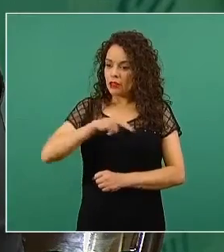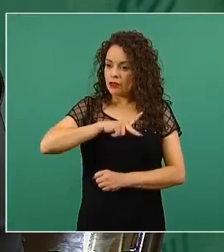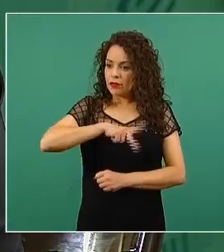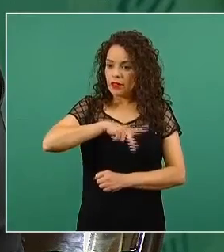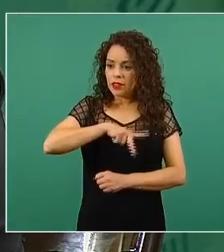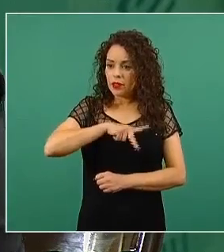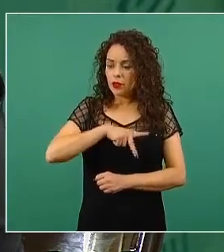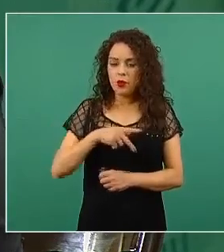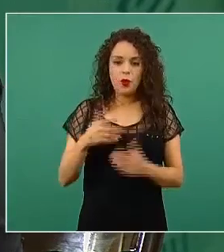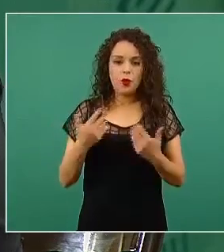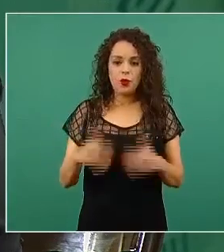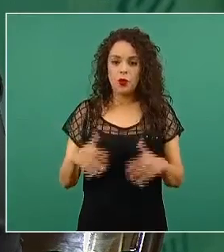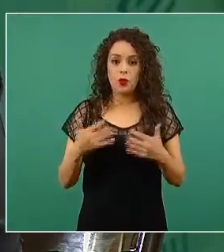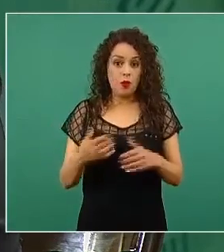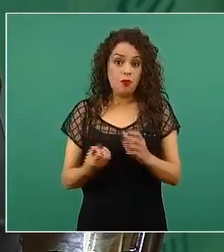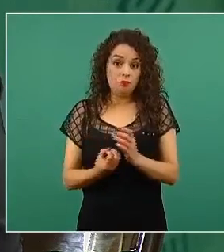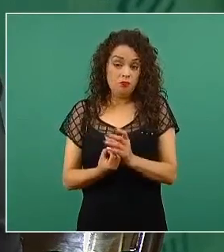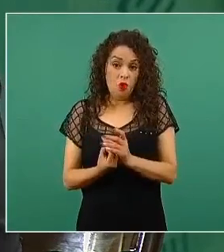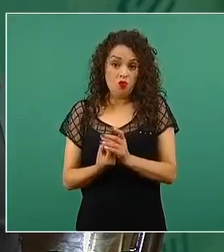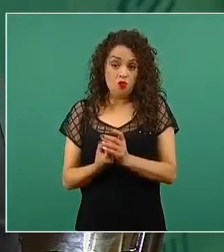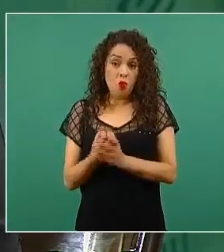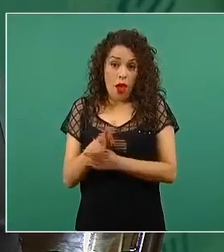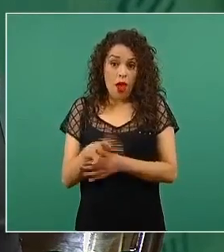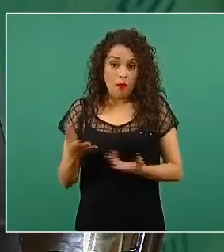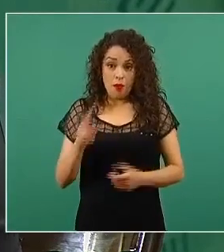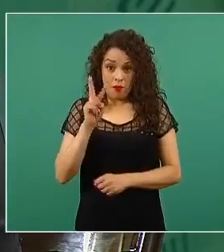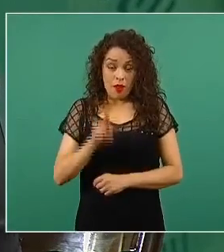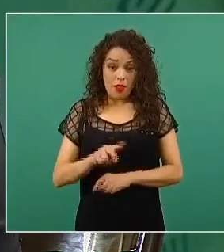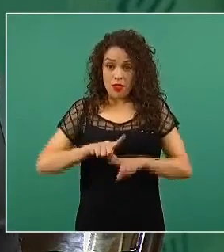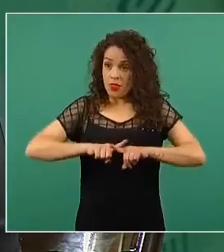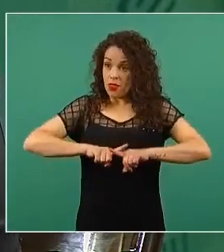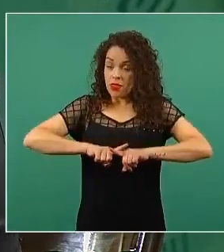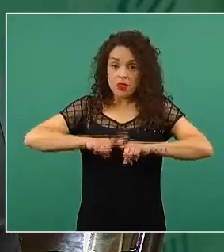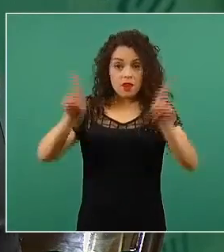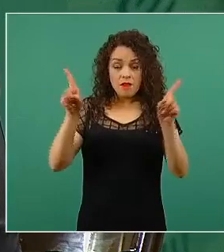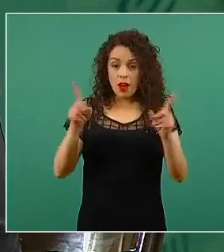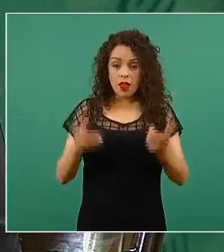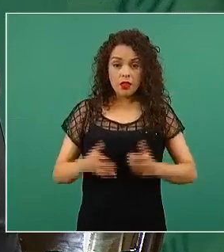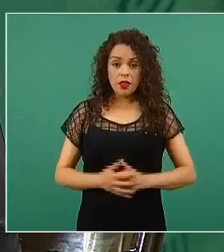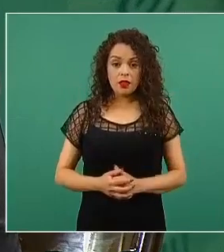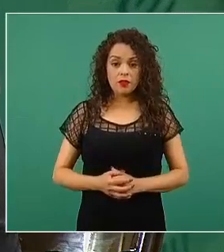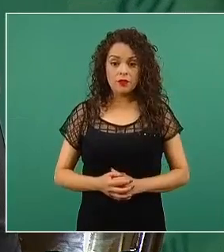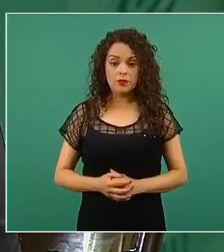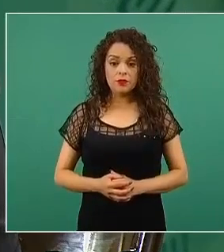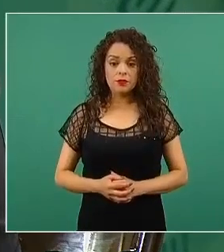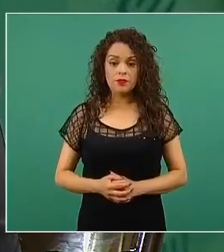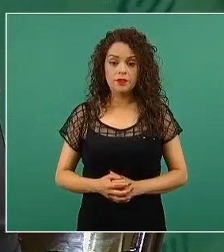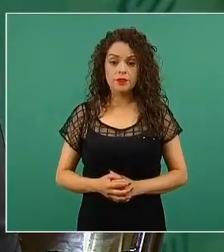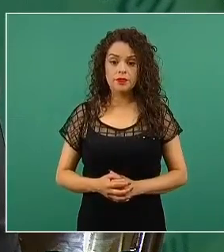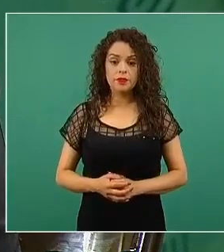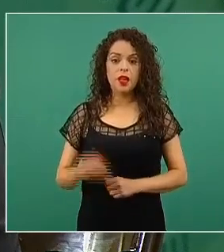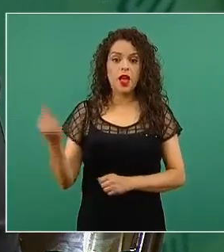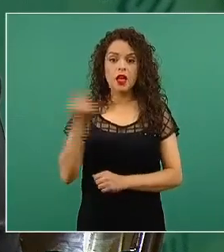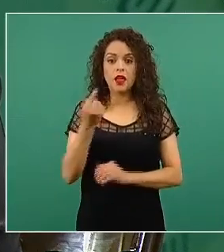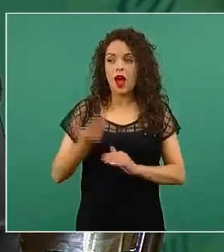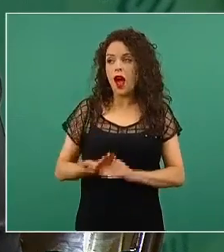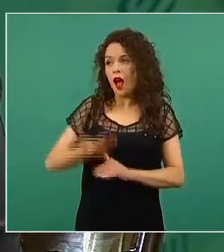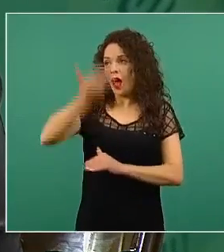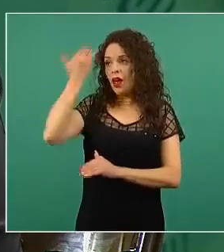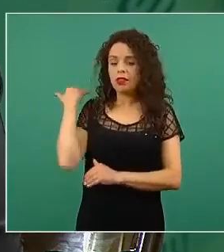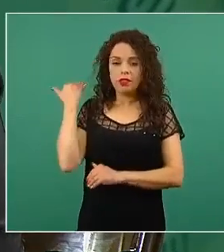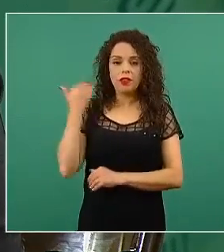realmente, básicamente nuevo, diferente que lo que vimos en influenza,